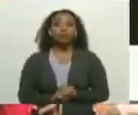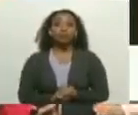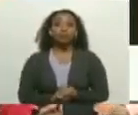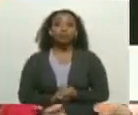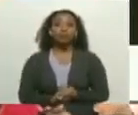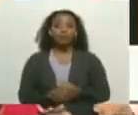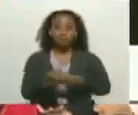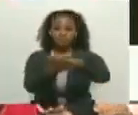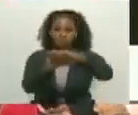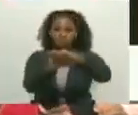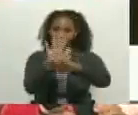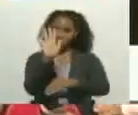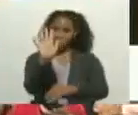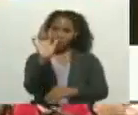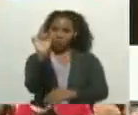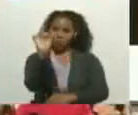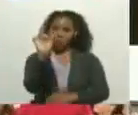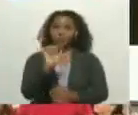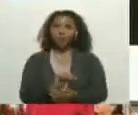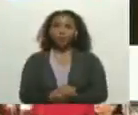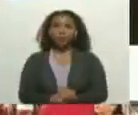Perdón, ya va. Siéntese.